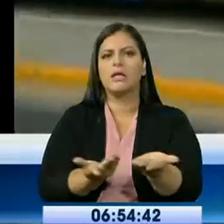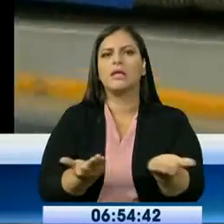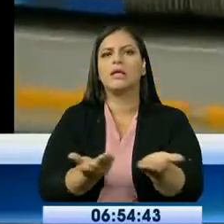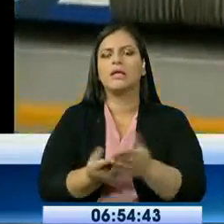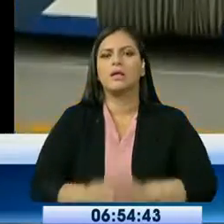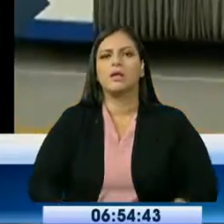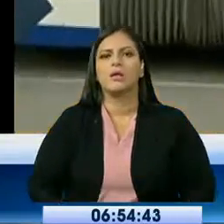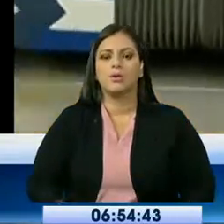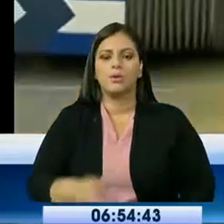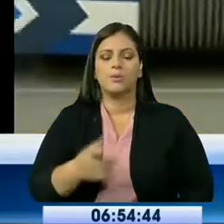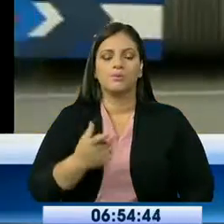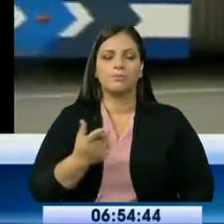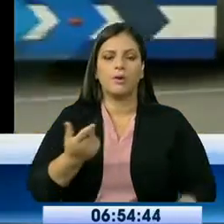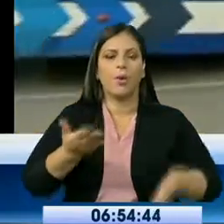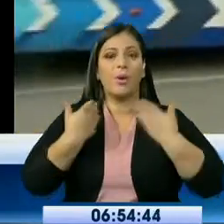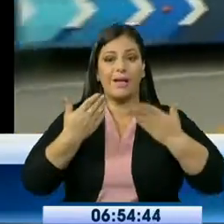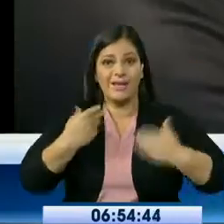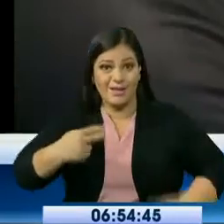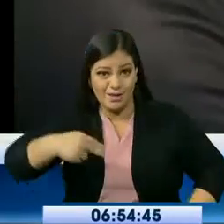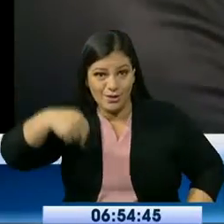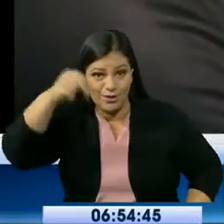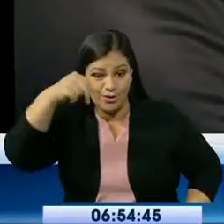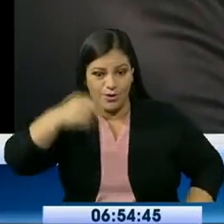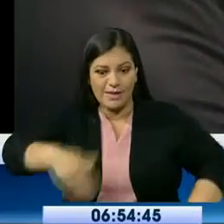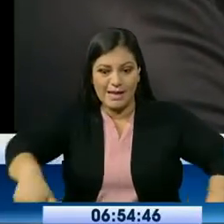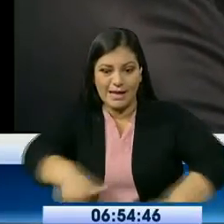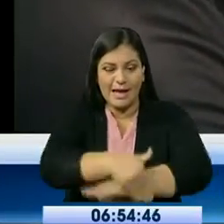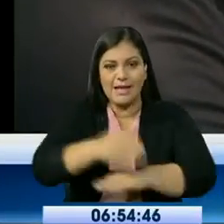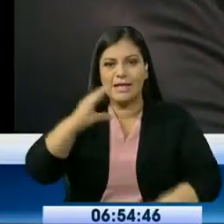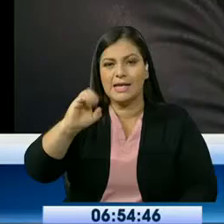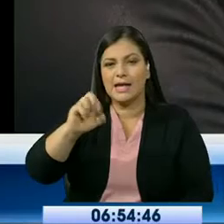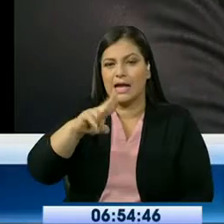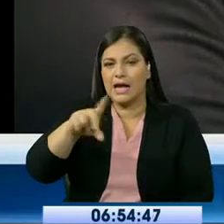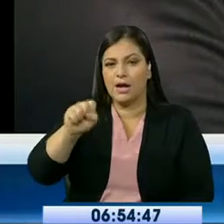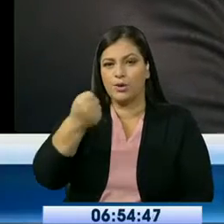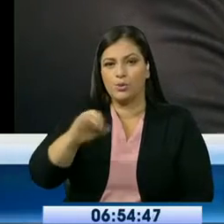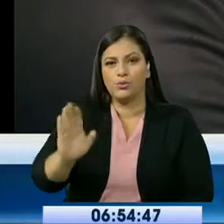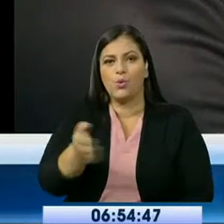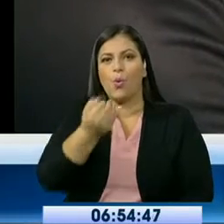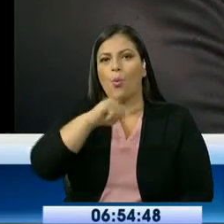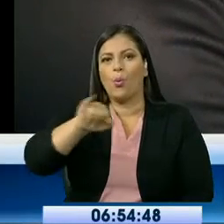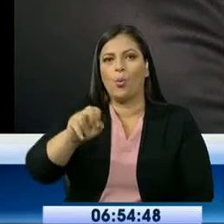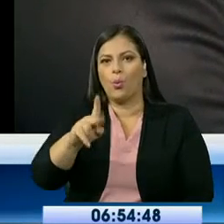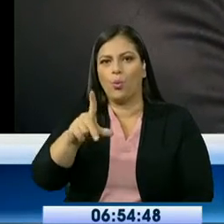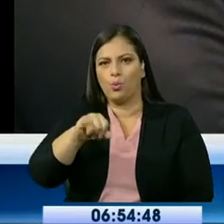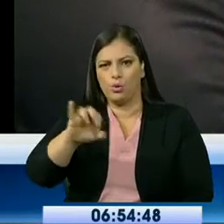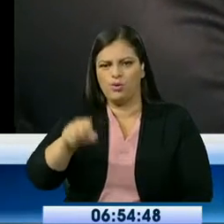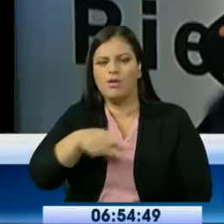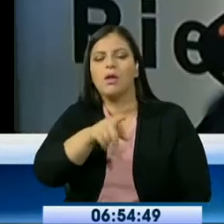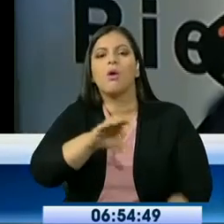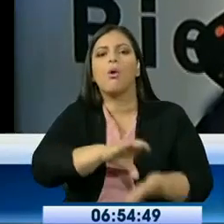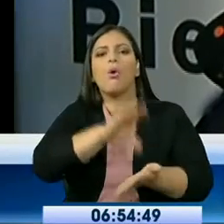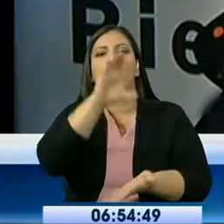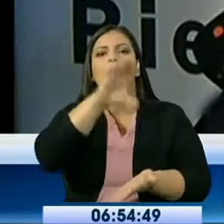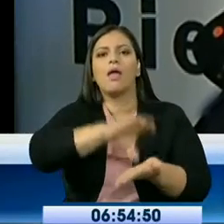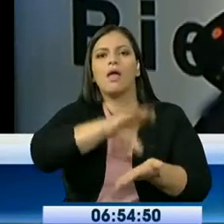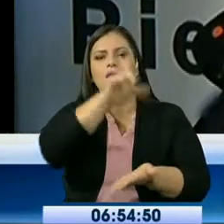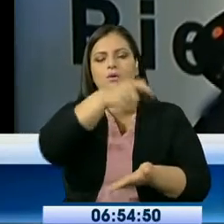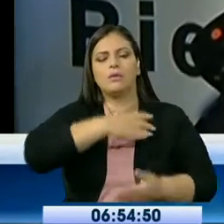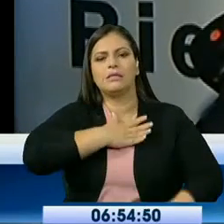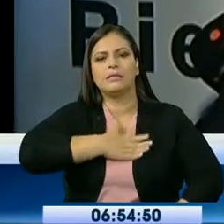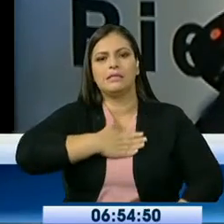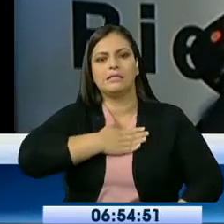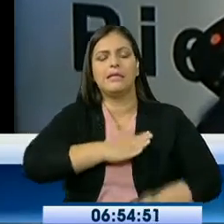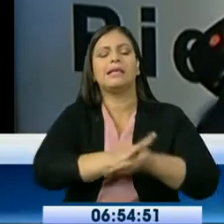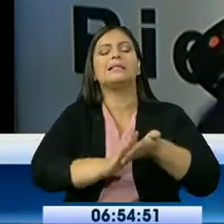de mayo, ubicada en la avenida Carlos Julio Arosemena, en el norte de Guayaquil. Al llegar al punto, se